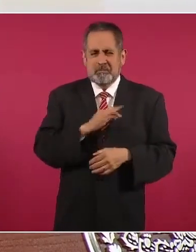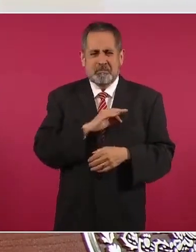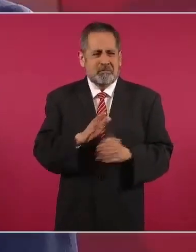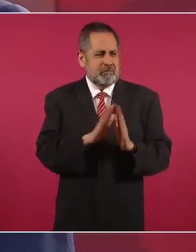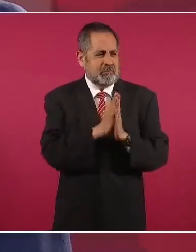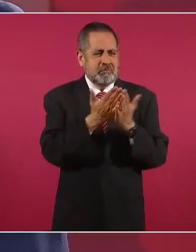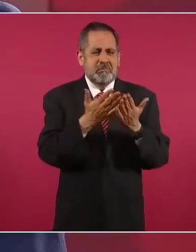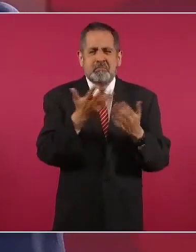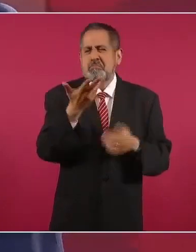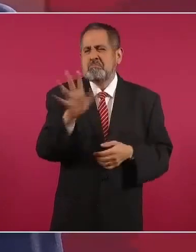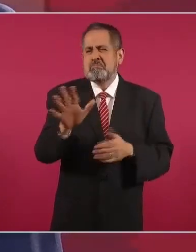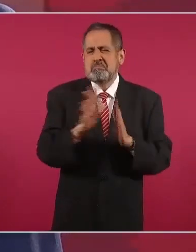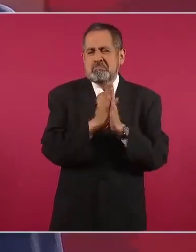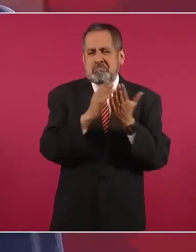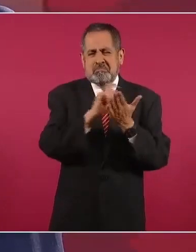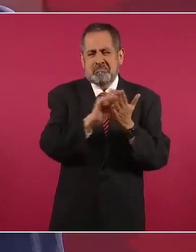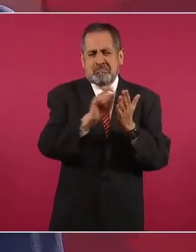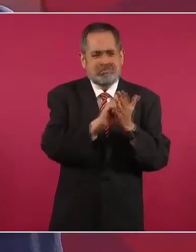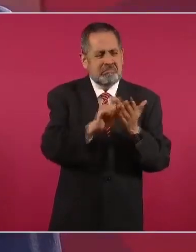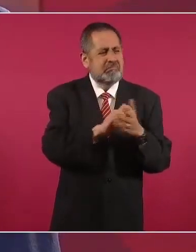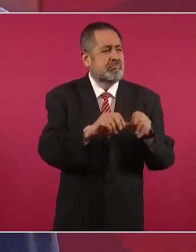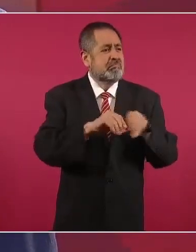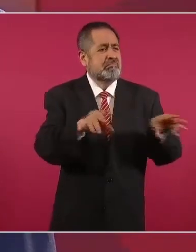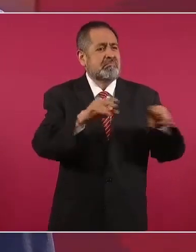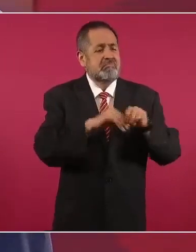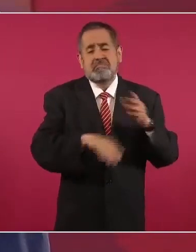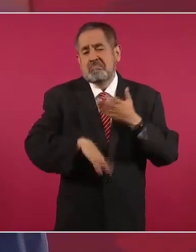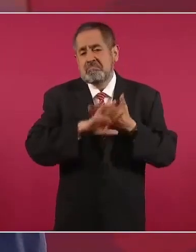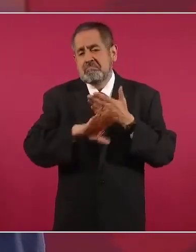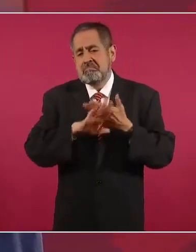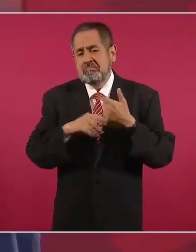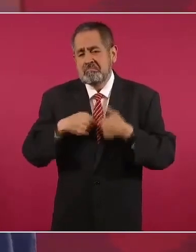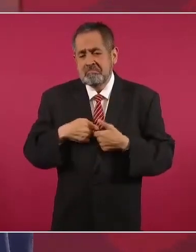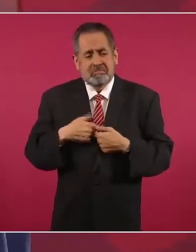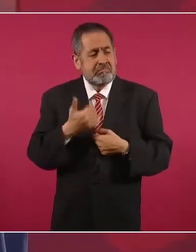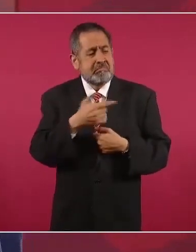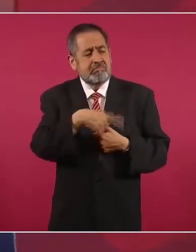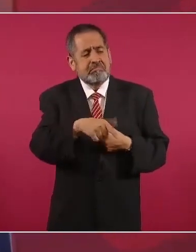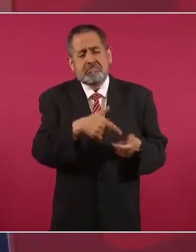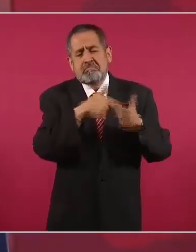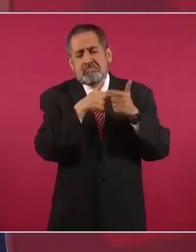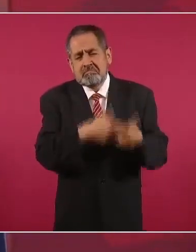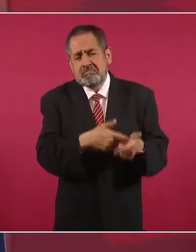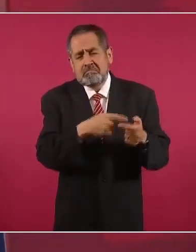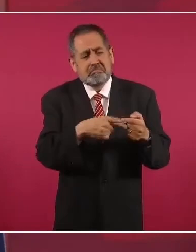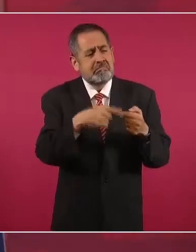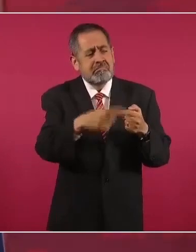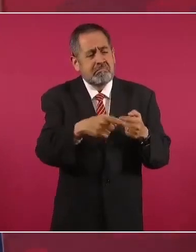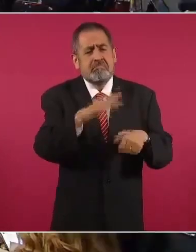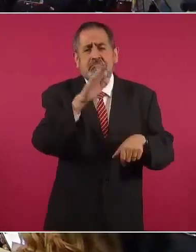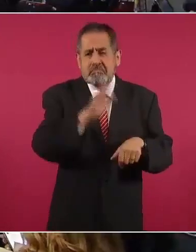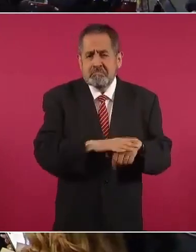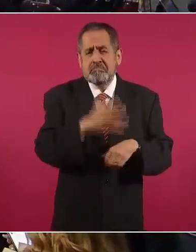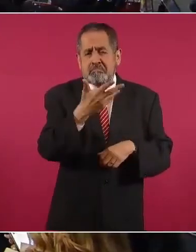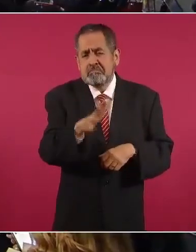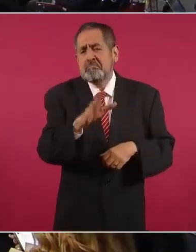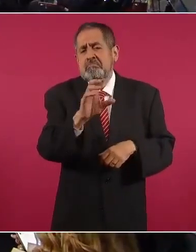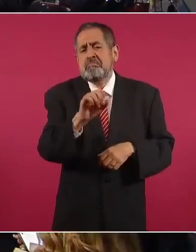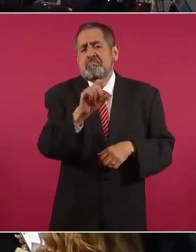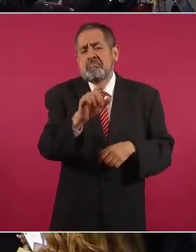ya en contra, y van a escribirse pues otros 10 o